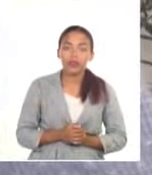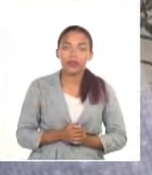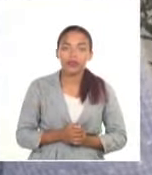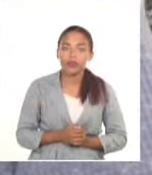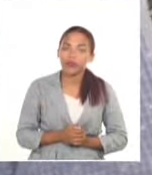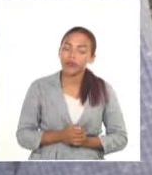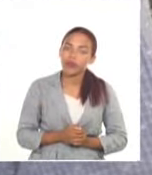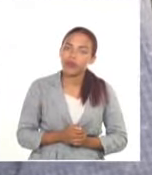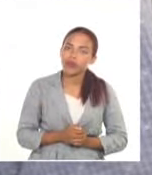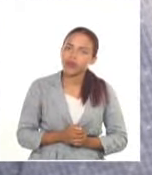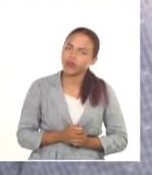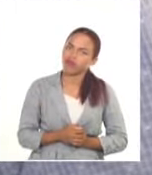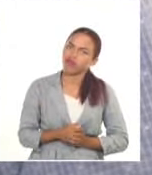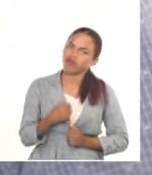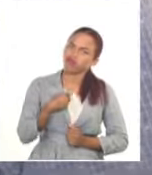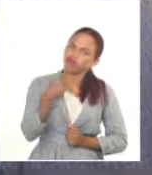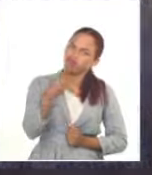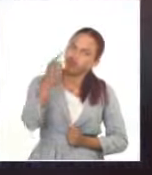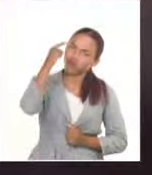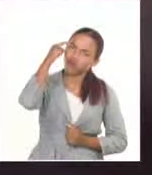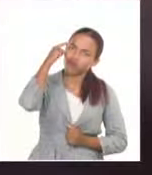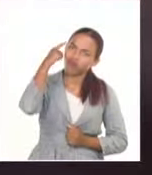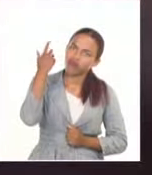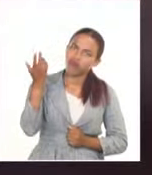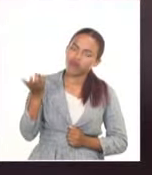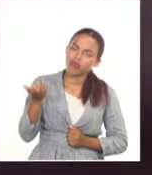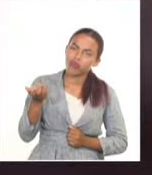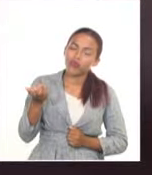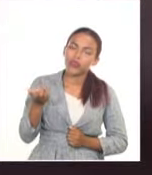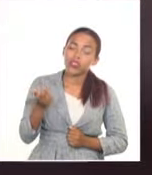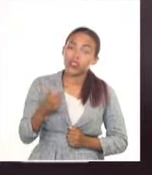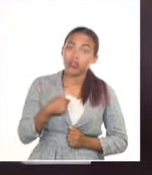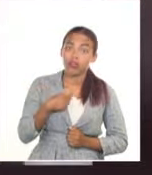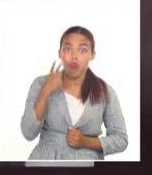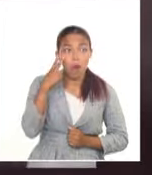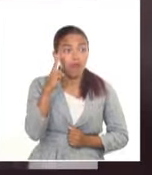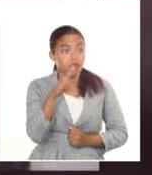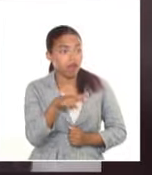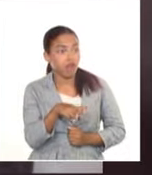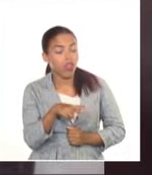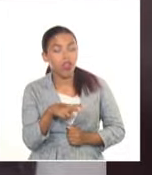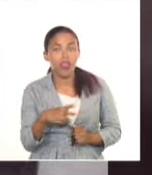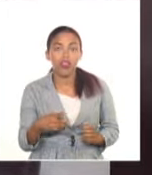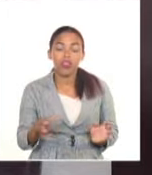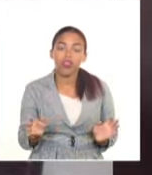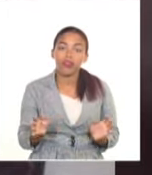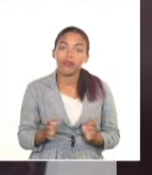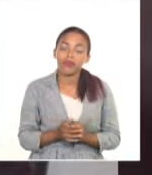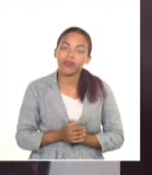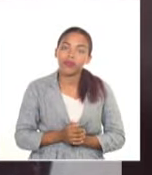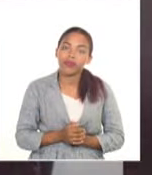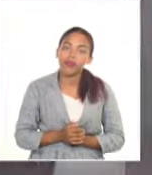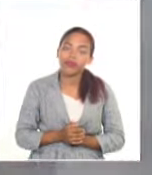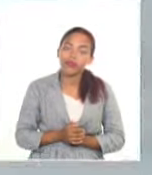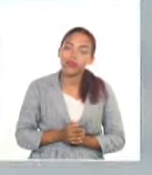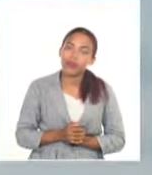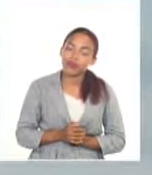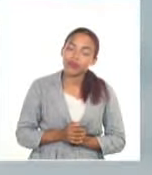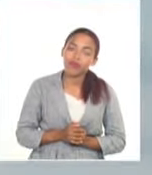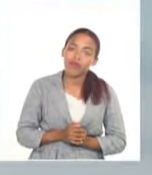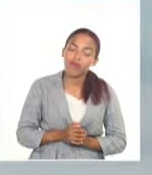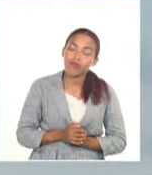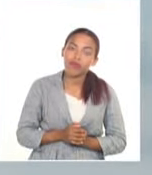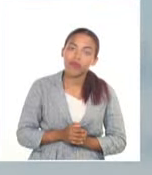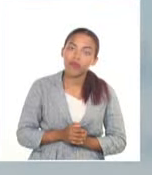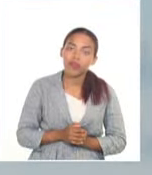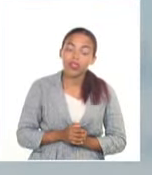Digo, coño. Igual, entonces voy a verlo. Y es Fidel para entregarme este diploma